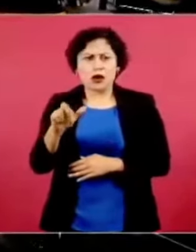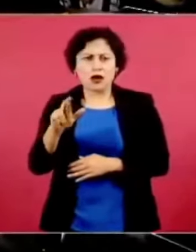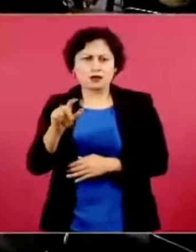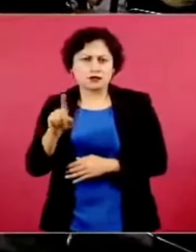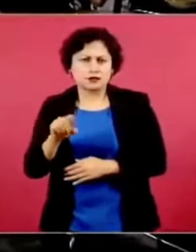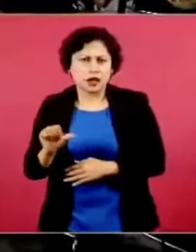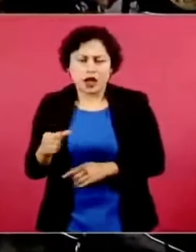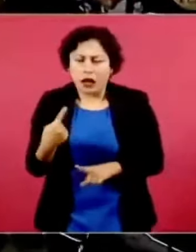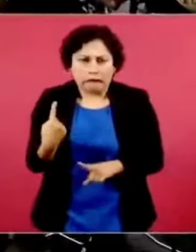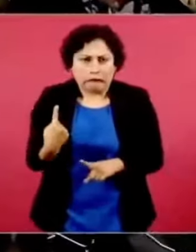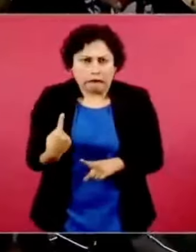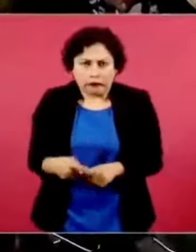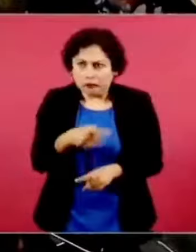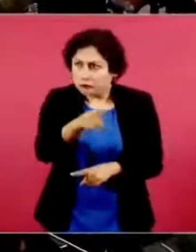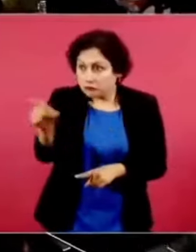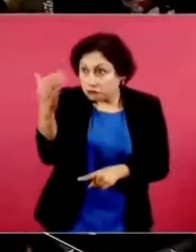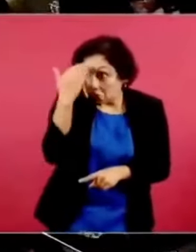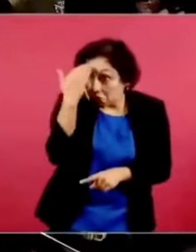Bueno,